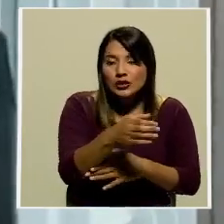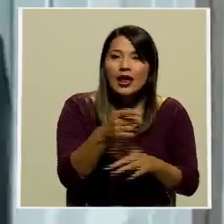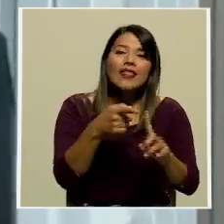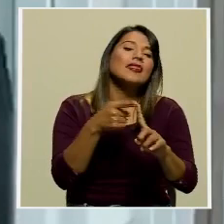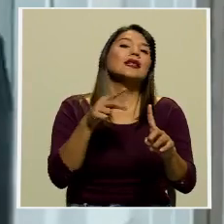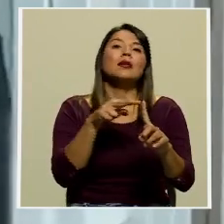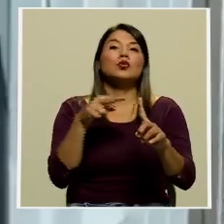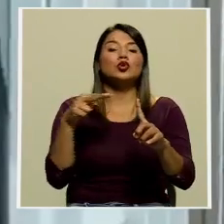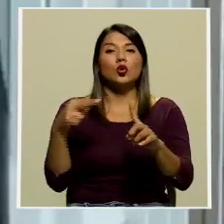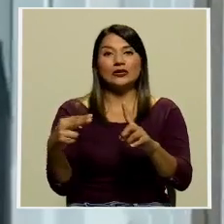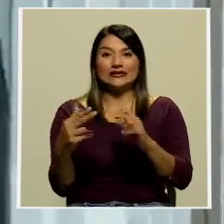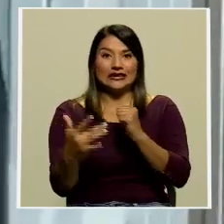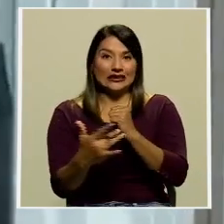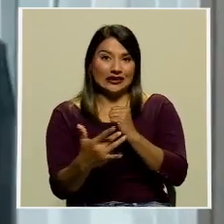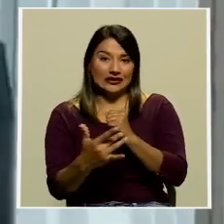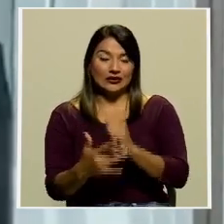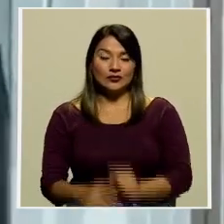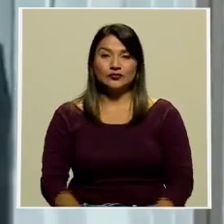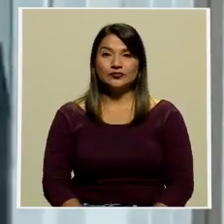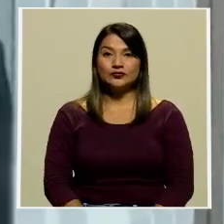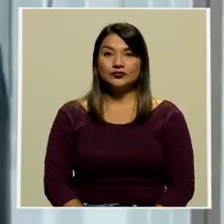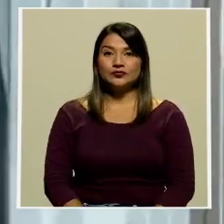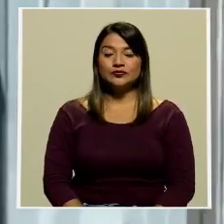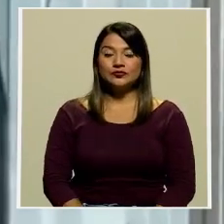vista técnico algunos cambios.